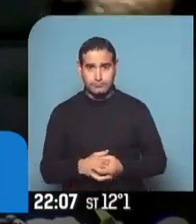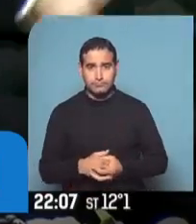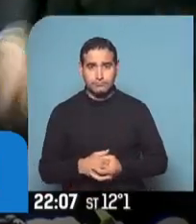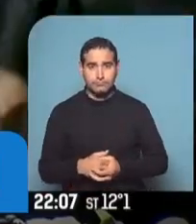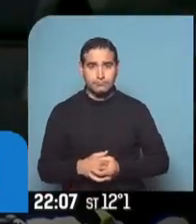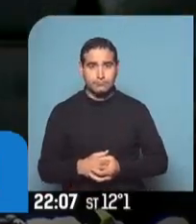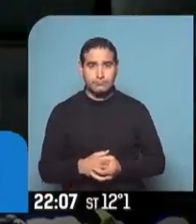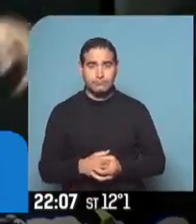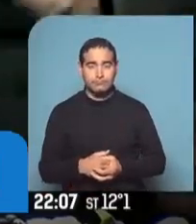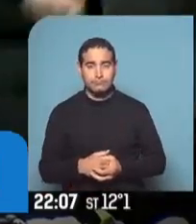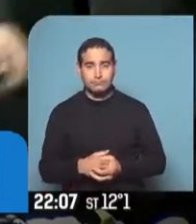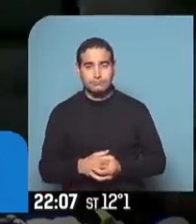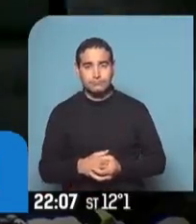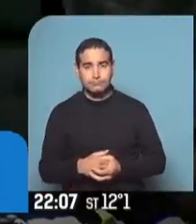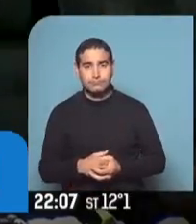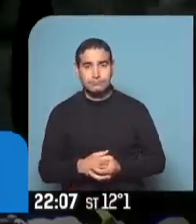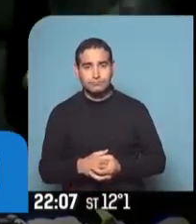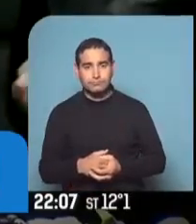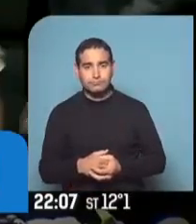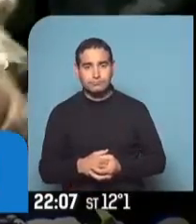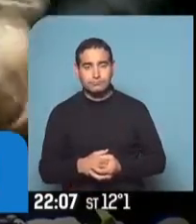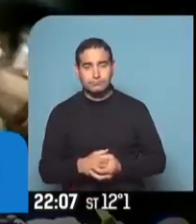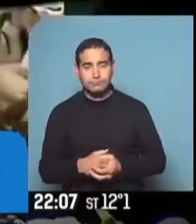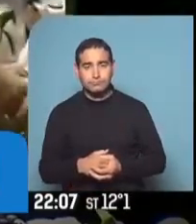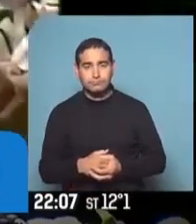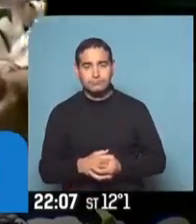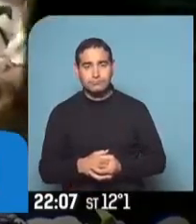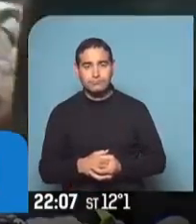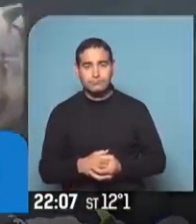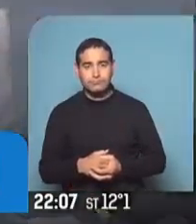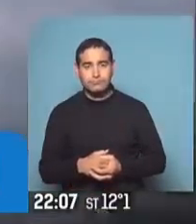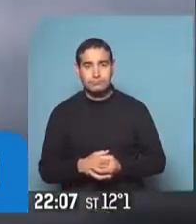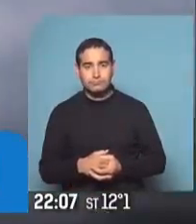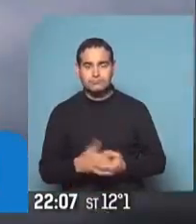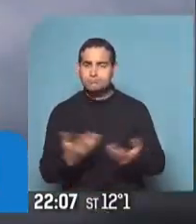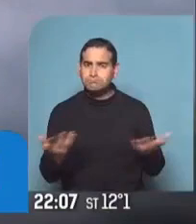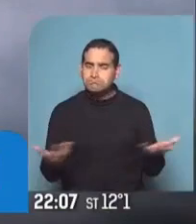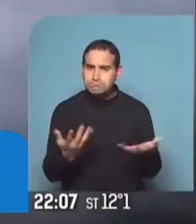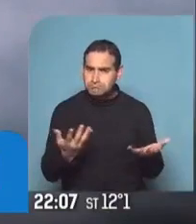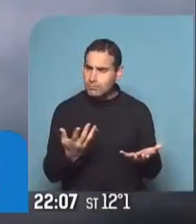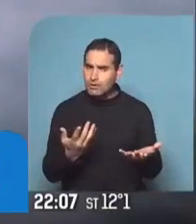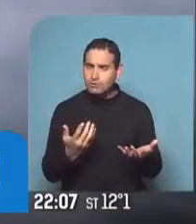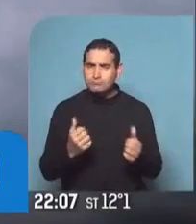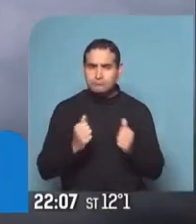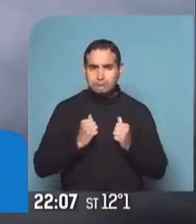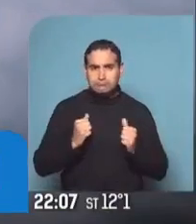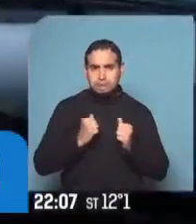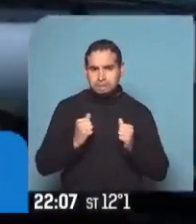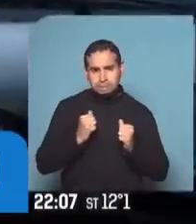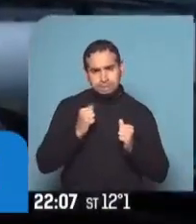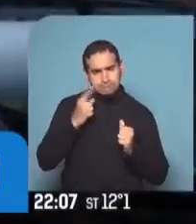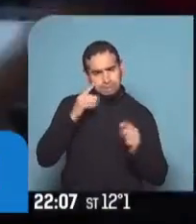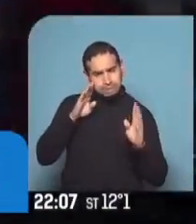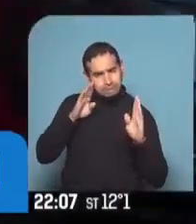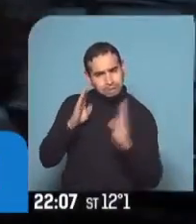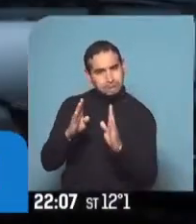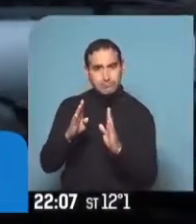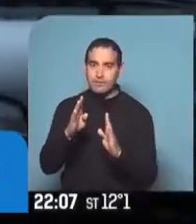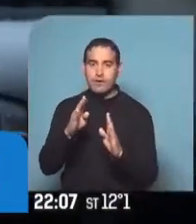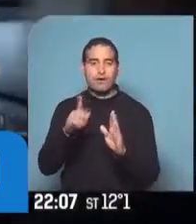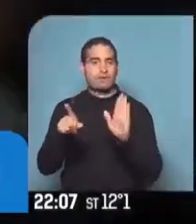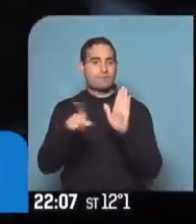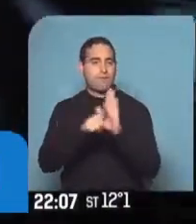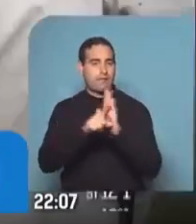será terrivelmente evangélico. Pero la expectativa está puesta en la reforma al